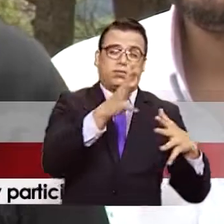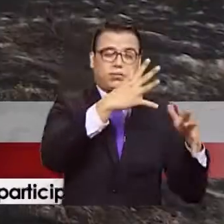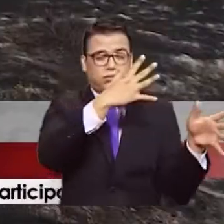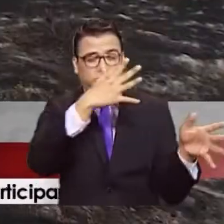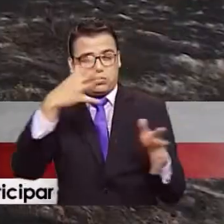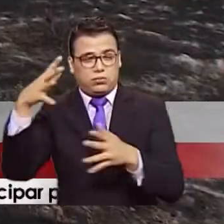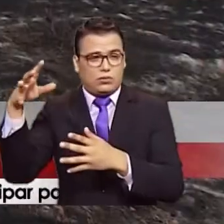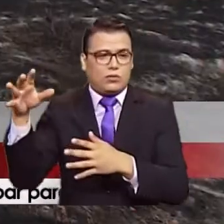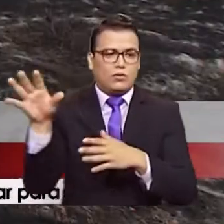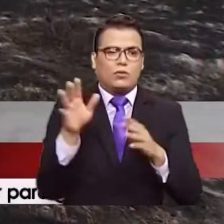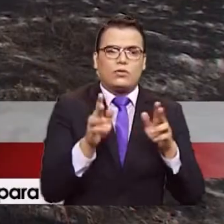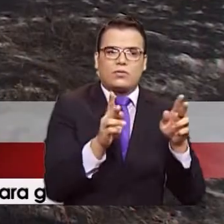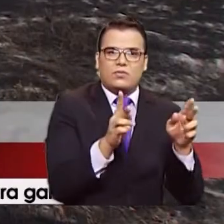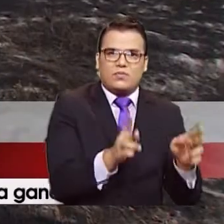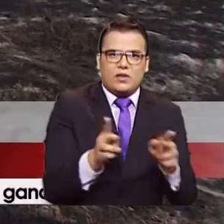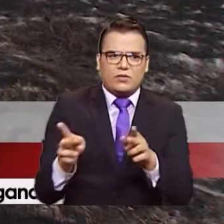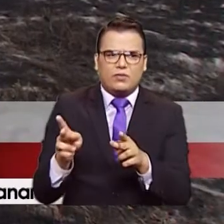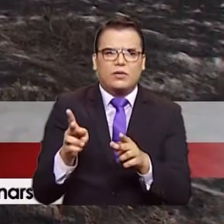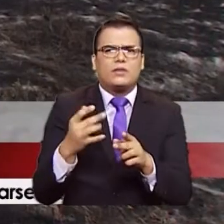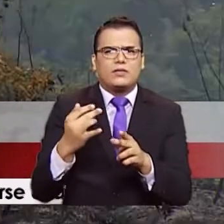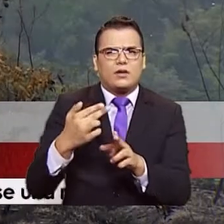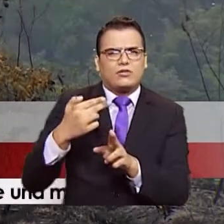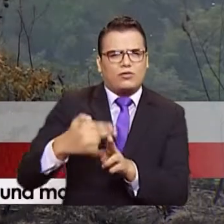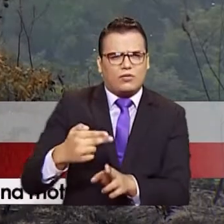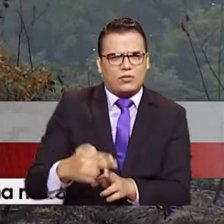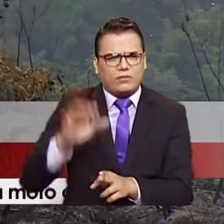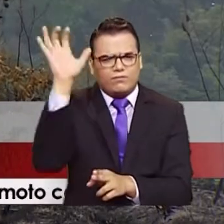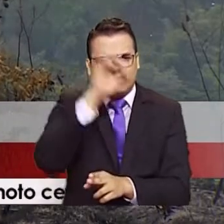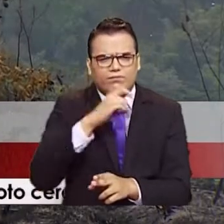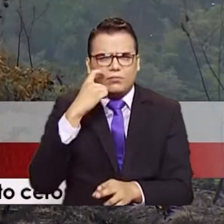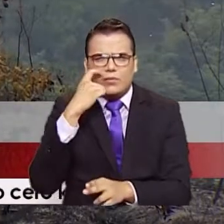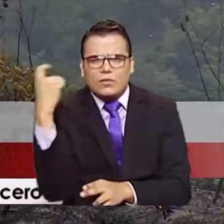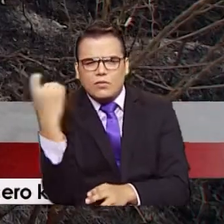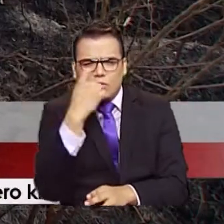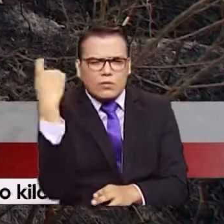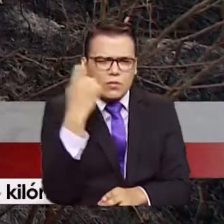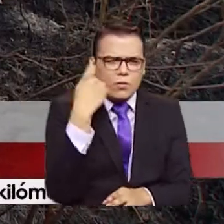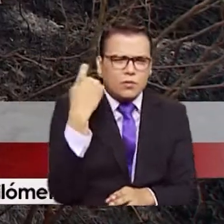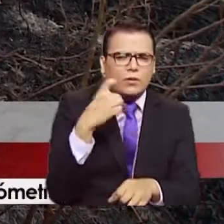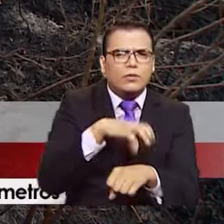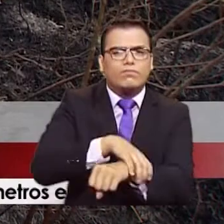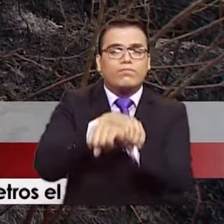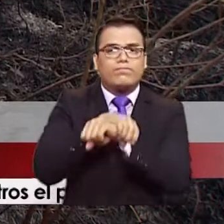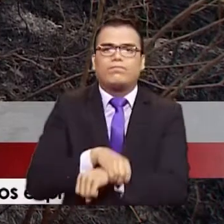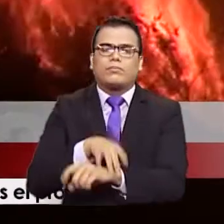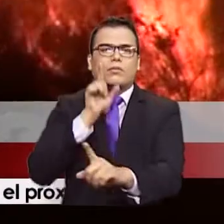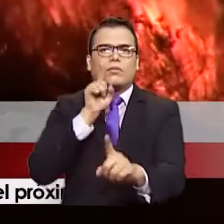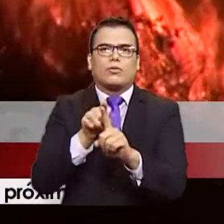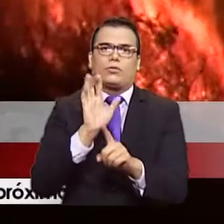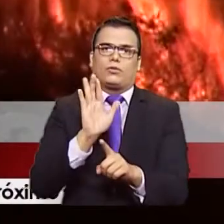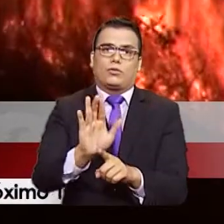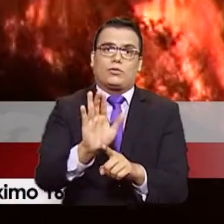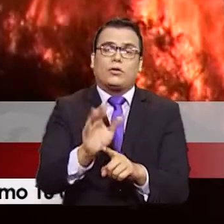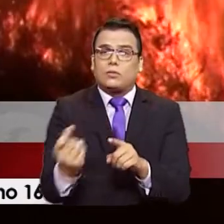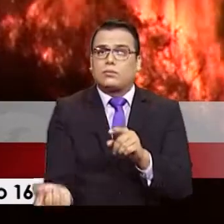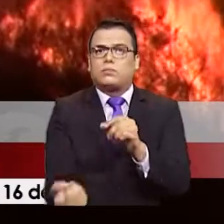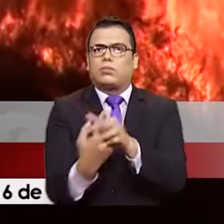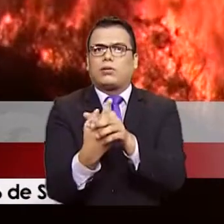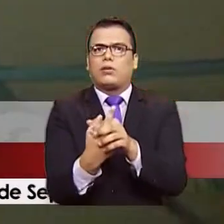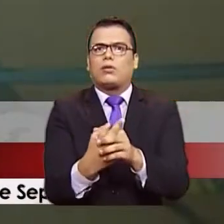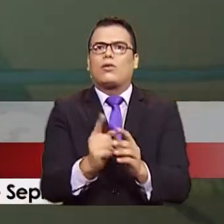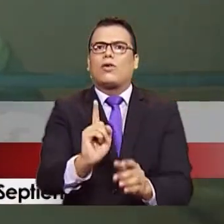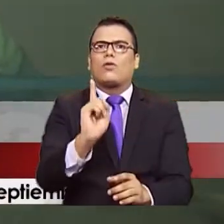incendio. Las personas que ya fueron identificadas están siendo buscadas a esta hora por las autoridades. Se cree que el incendio se